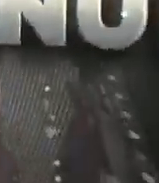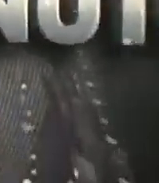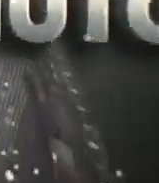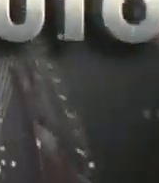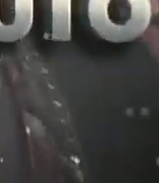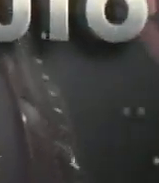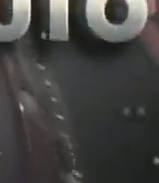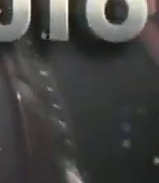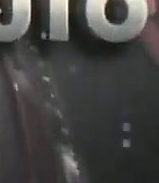¡Gracias!